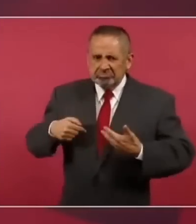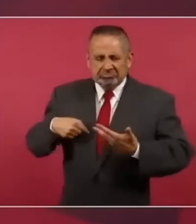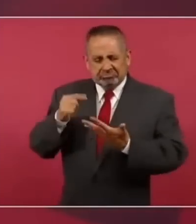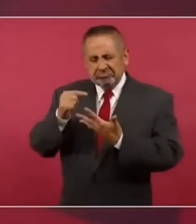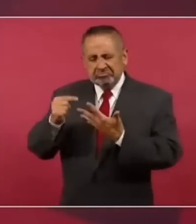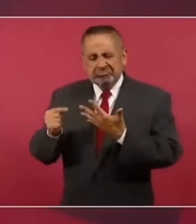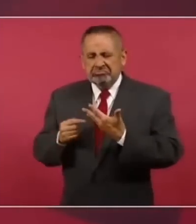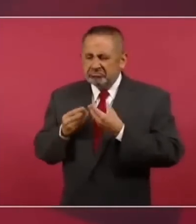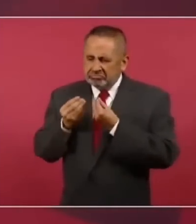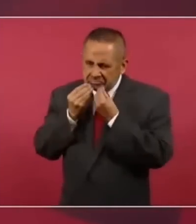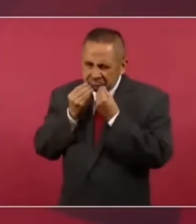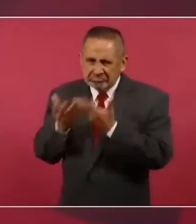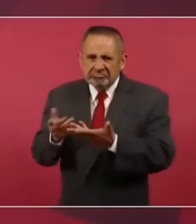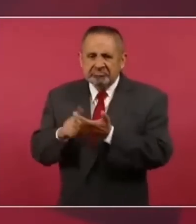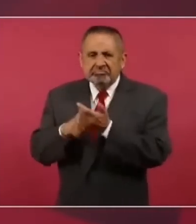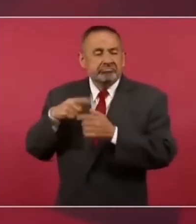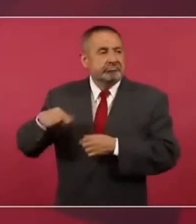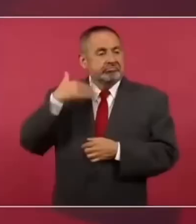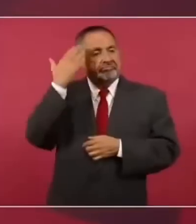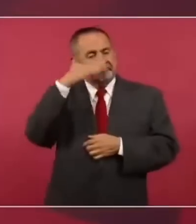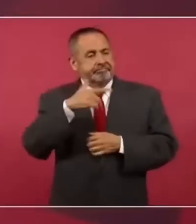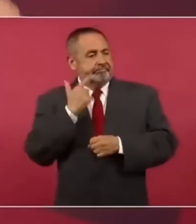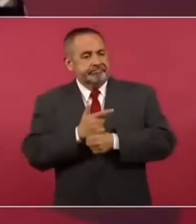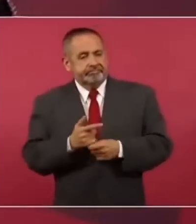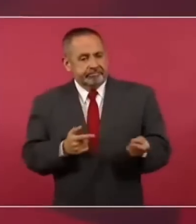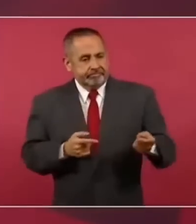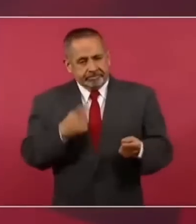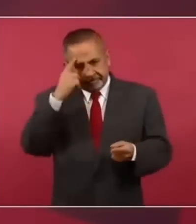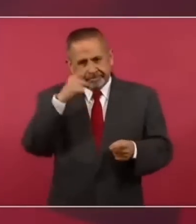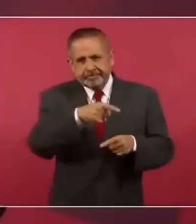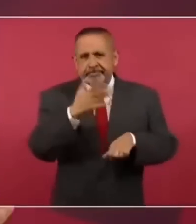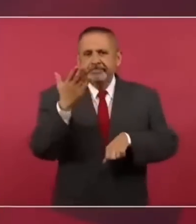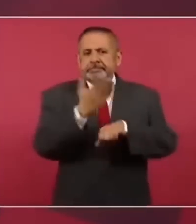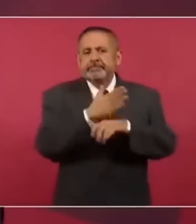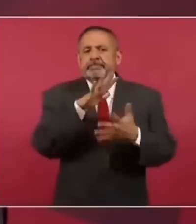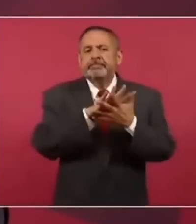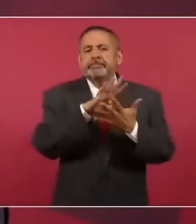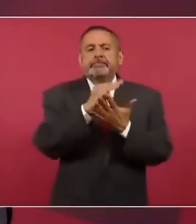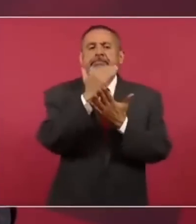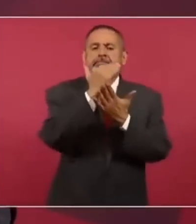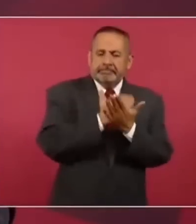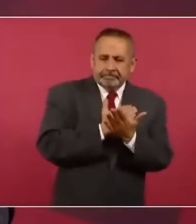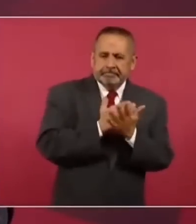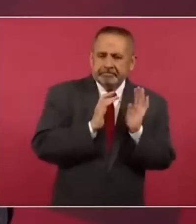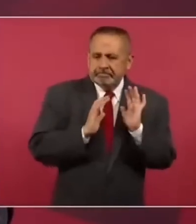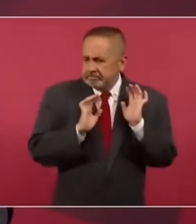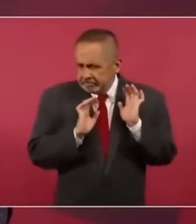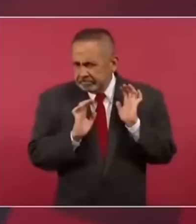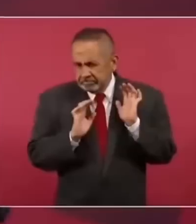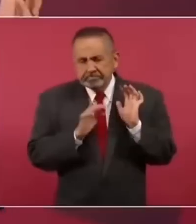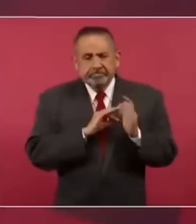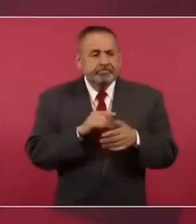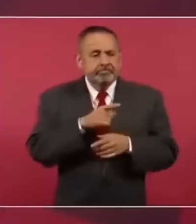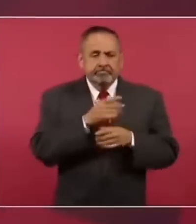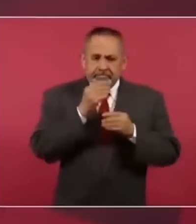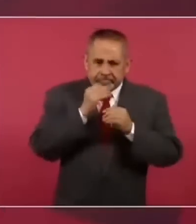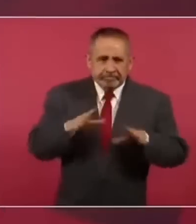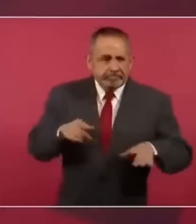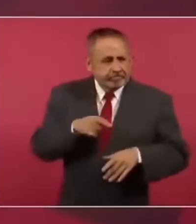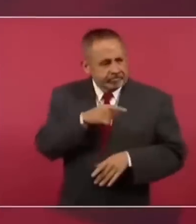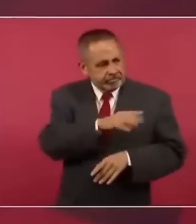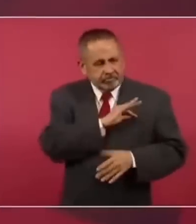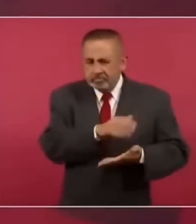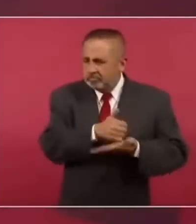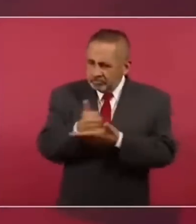solo de hablar para que le reduzcan las penas, sino de